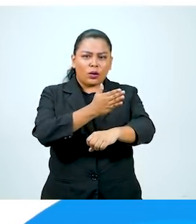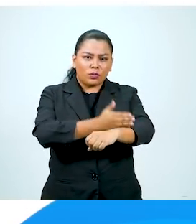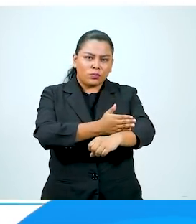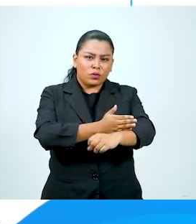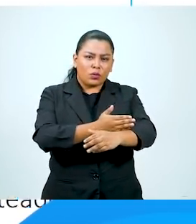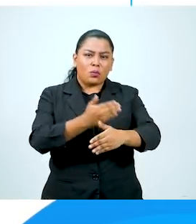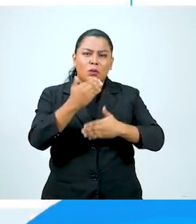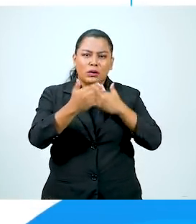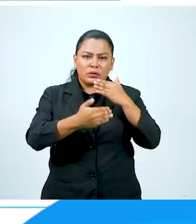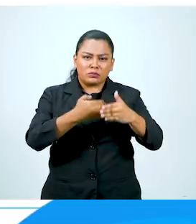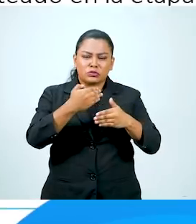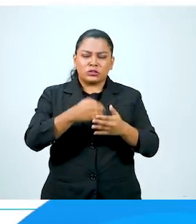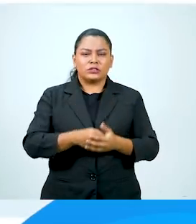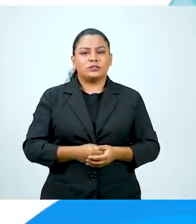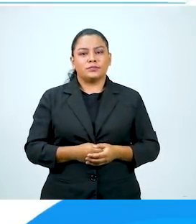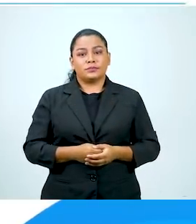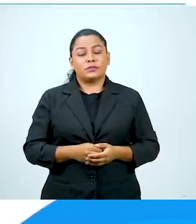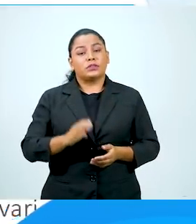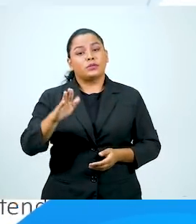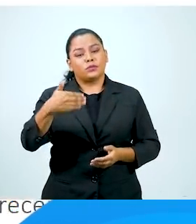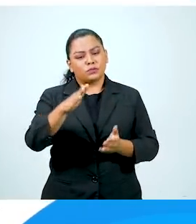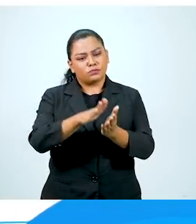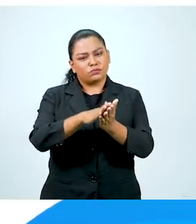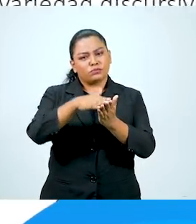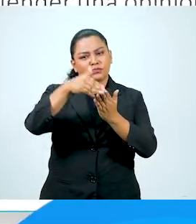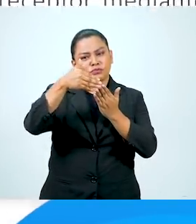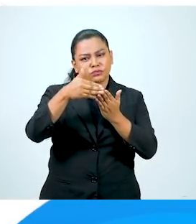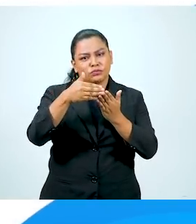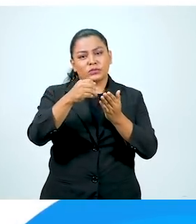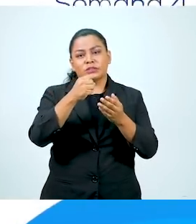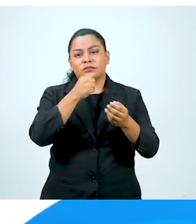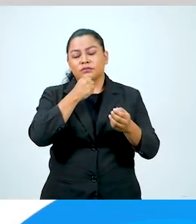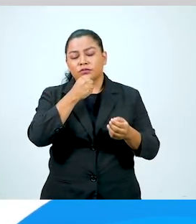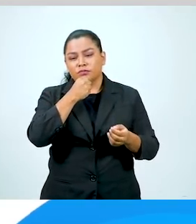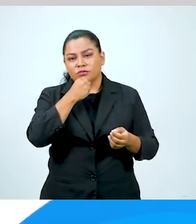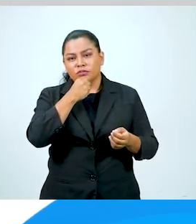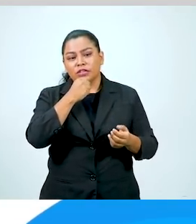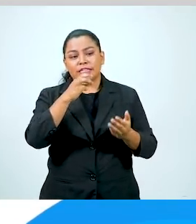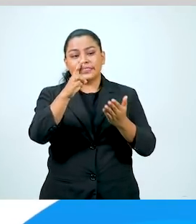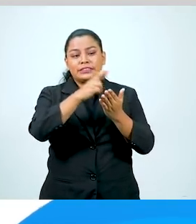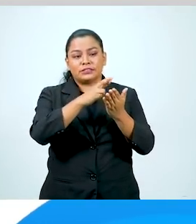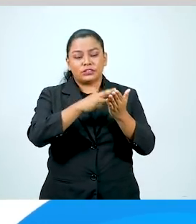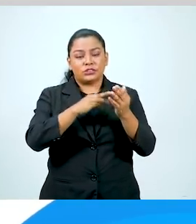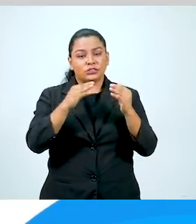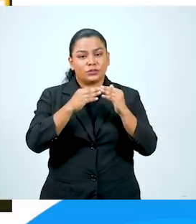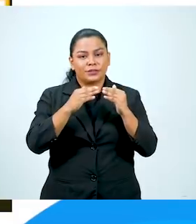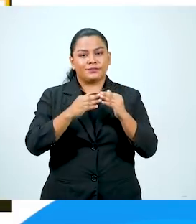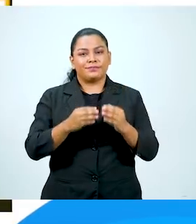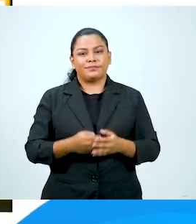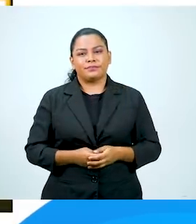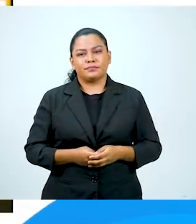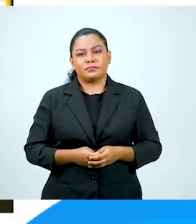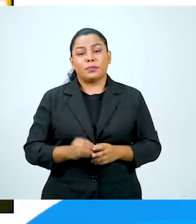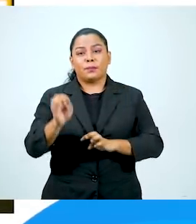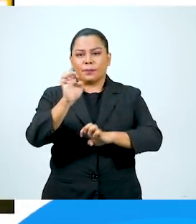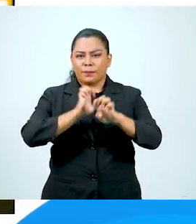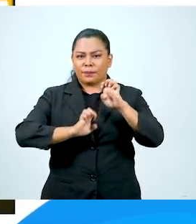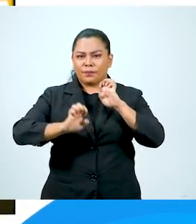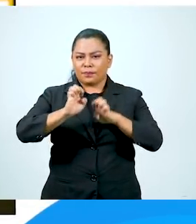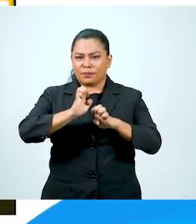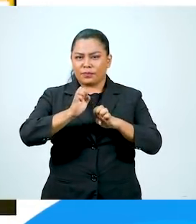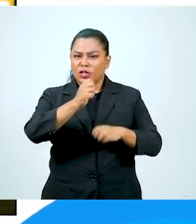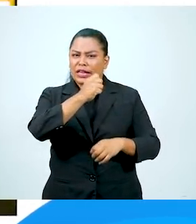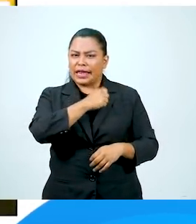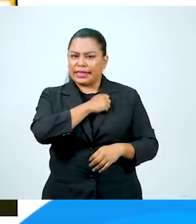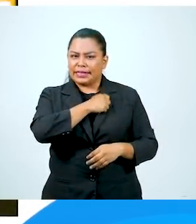paso a paso para la escritura, planificación, textualización, revisión. Para la